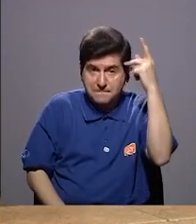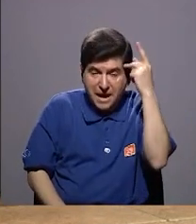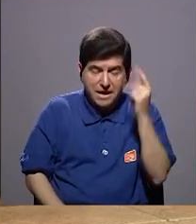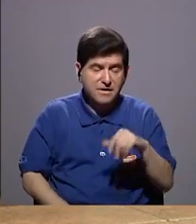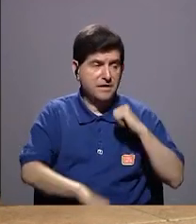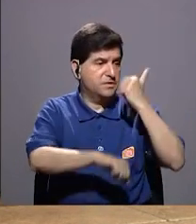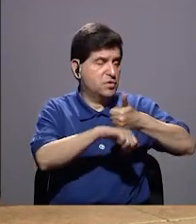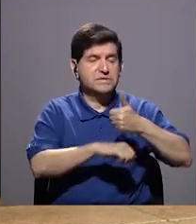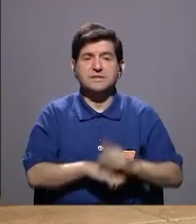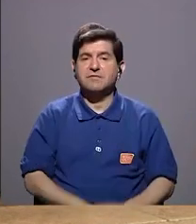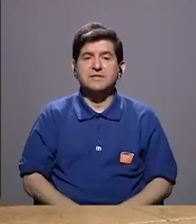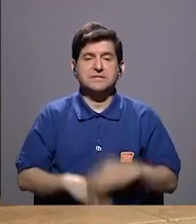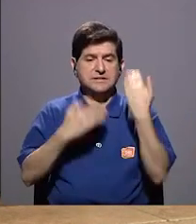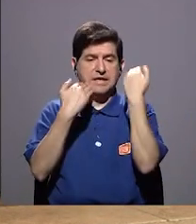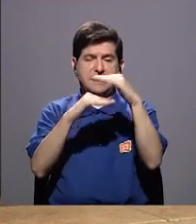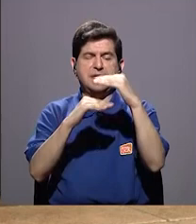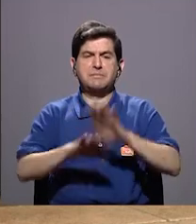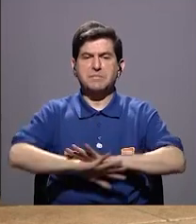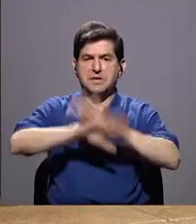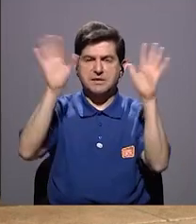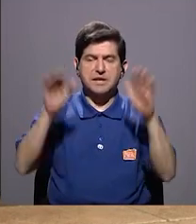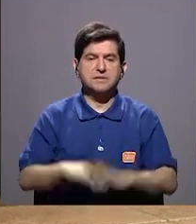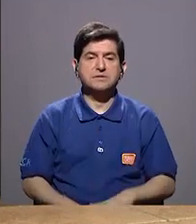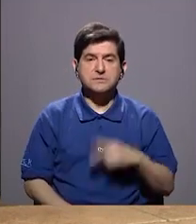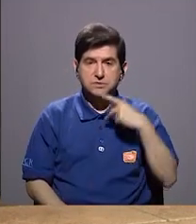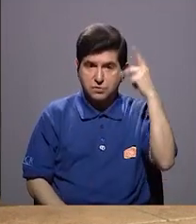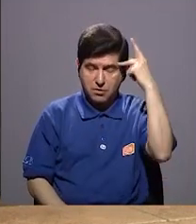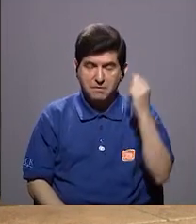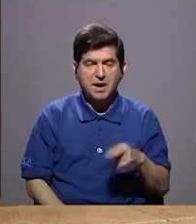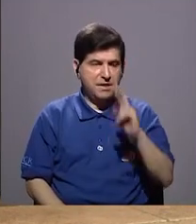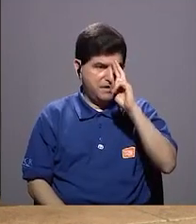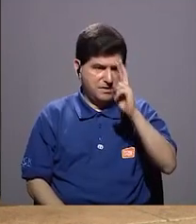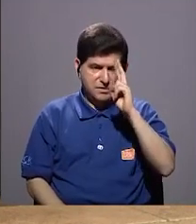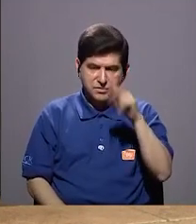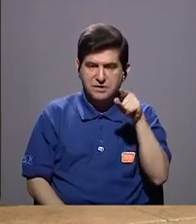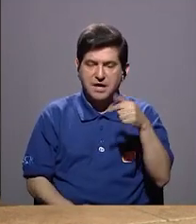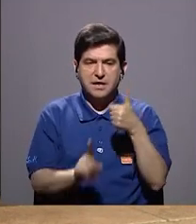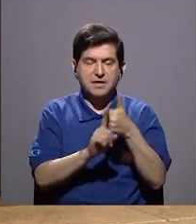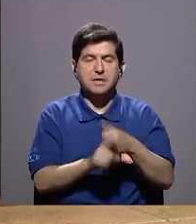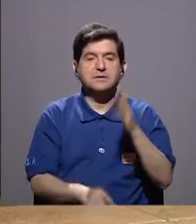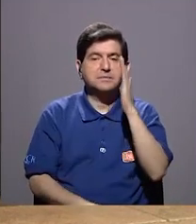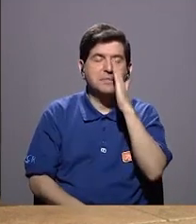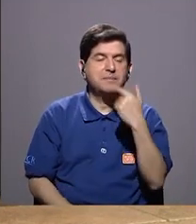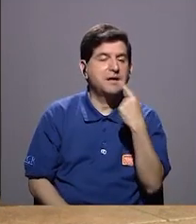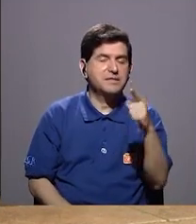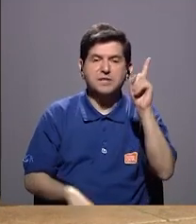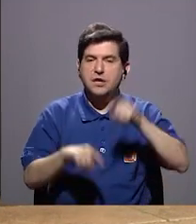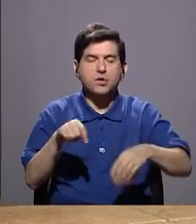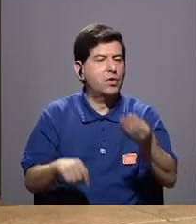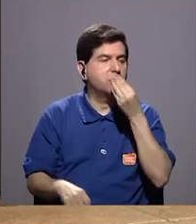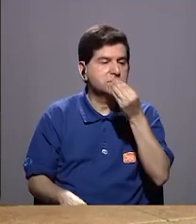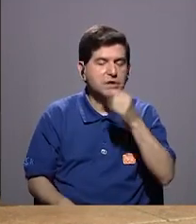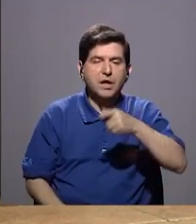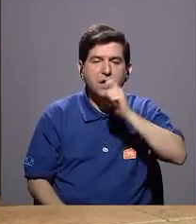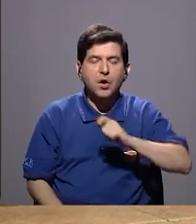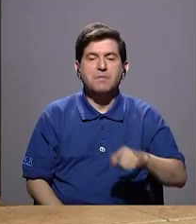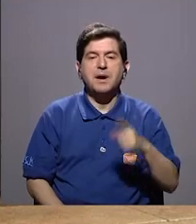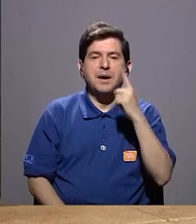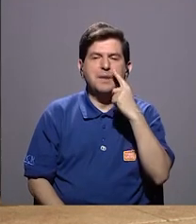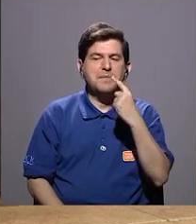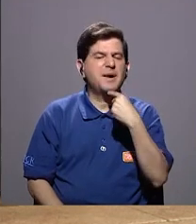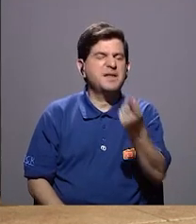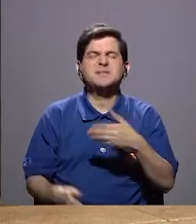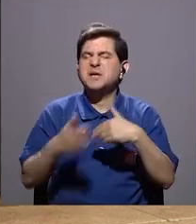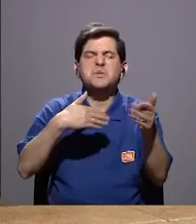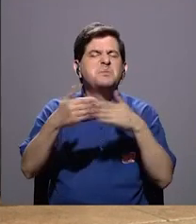que no establecieron los límites claros, en padres que se respetan entre ellos. Entonces la mamá dice, no te puedes comer el helado, y el papá le